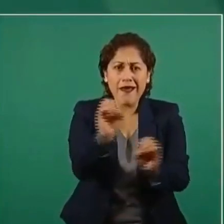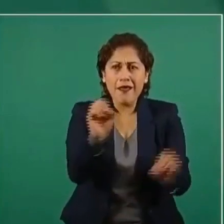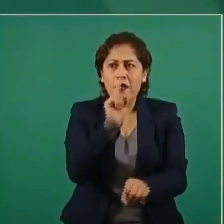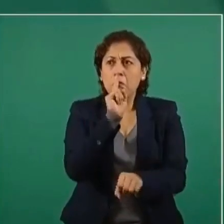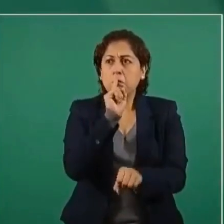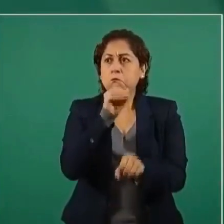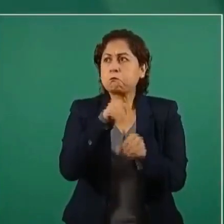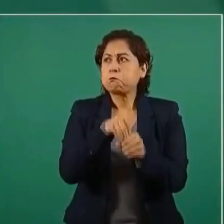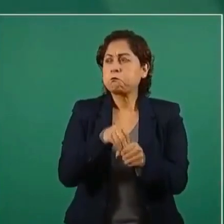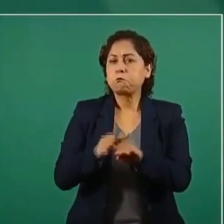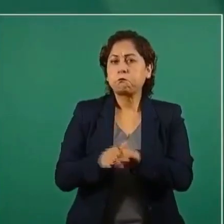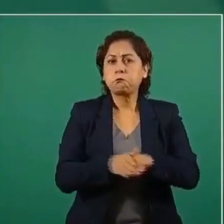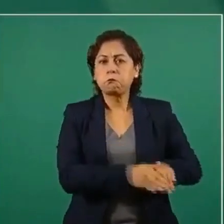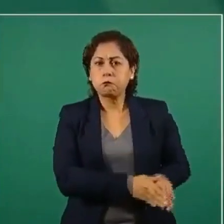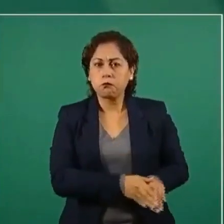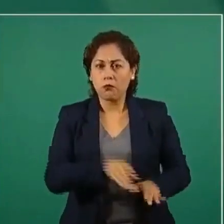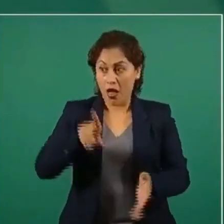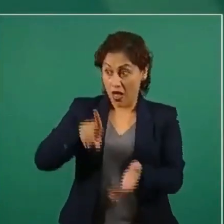academia.